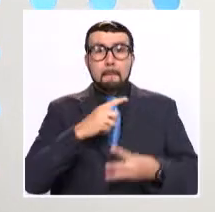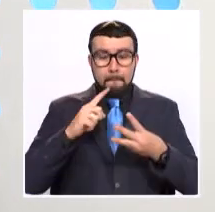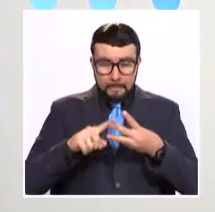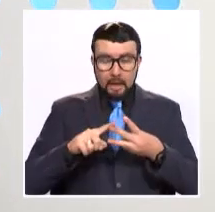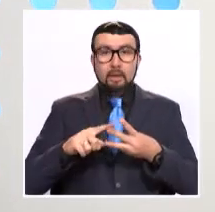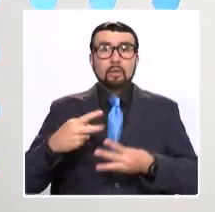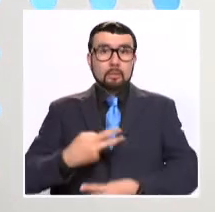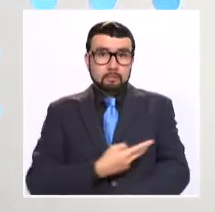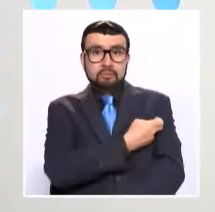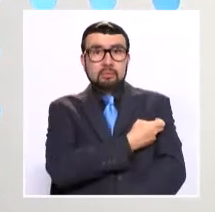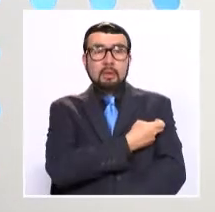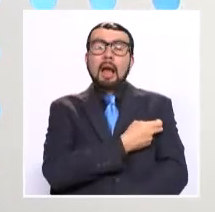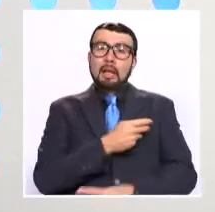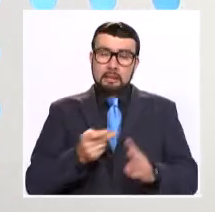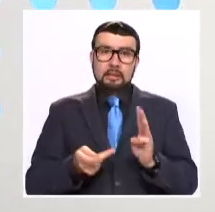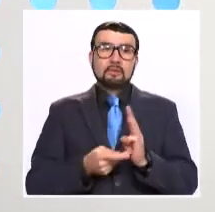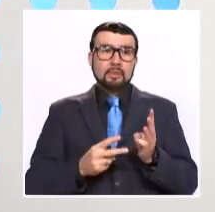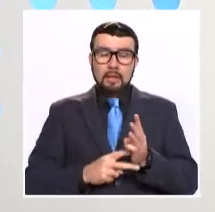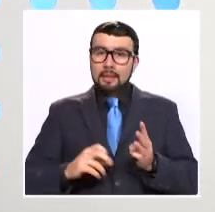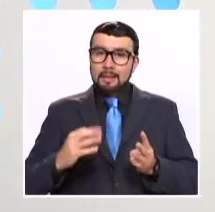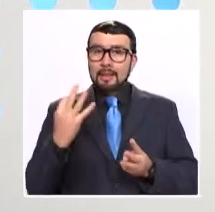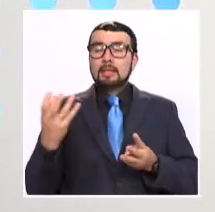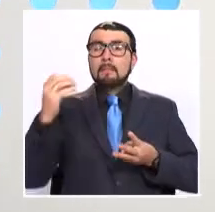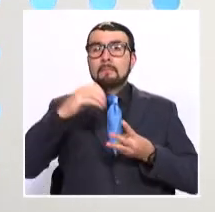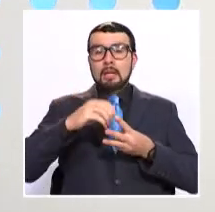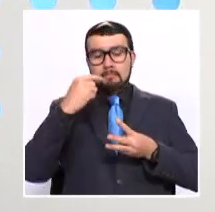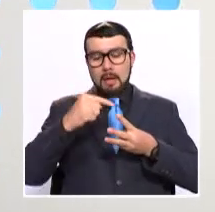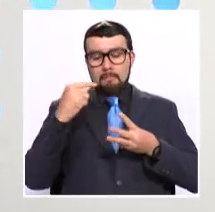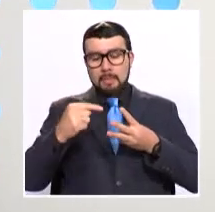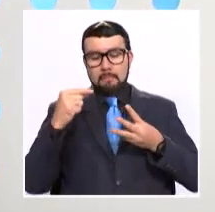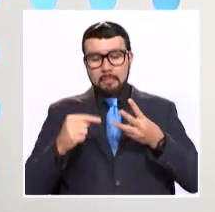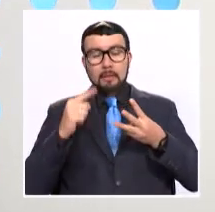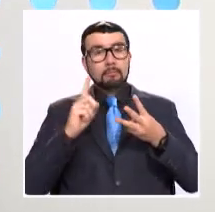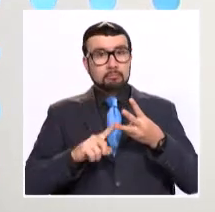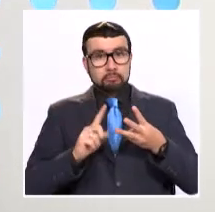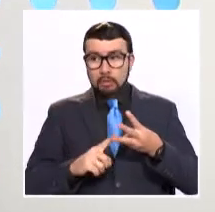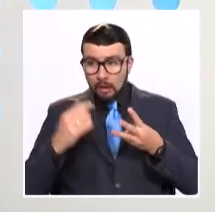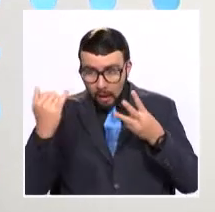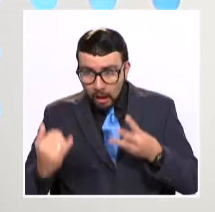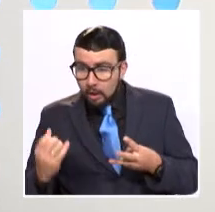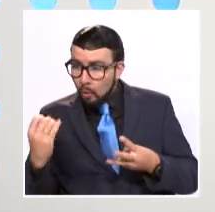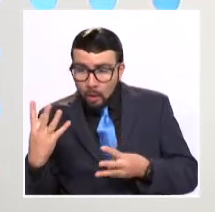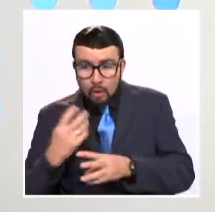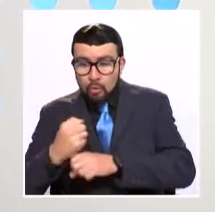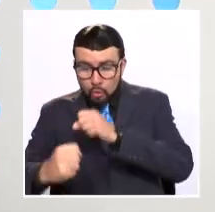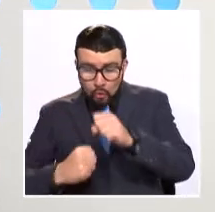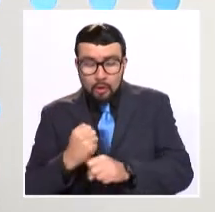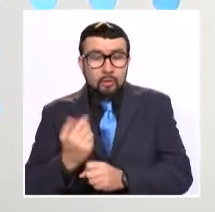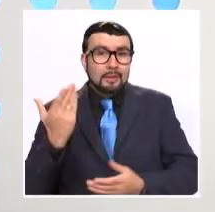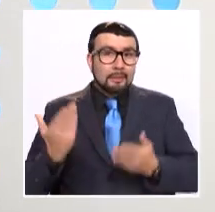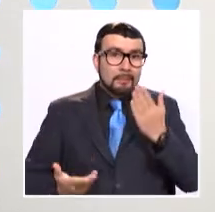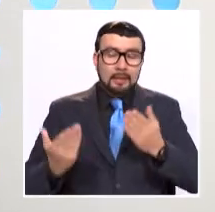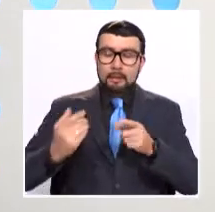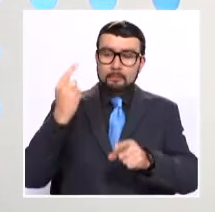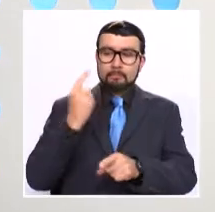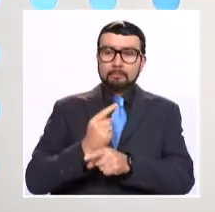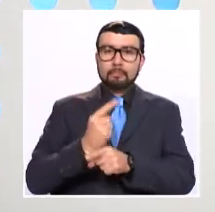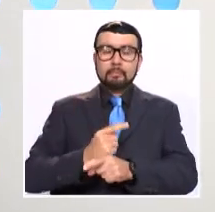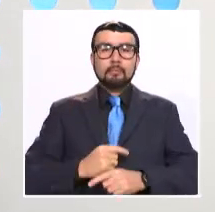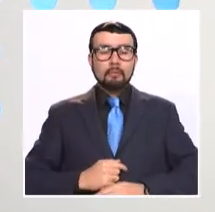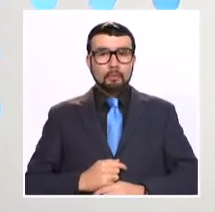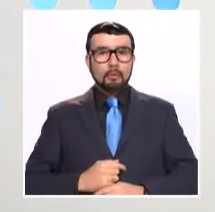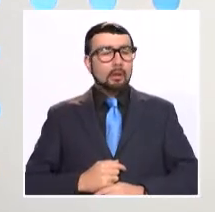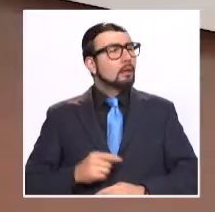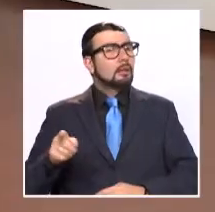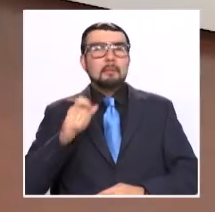ahí tendríamos una tercera dosis, más la de la influenza estacional que esté en vigencia según el año que necesite vacunarse. Y otra pregunta de